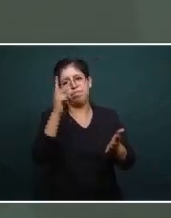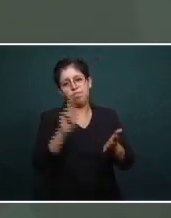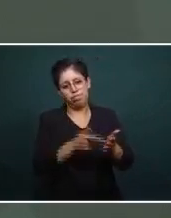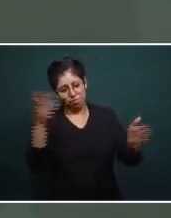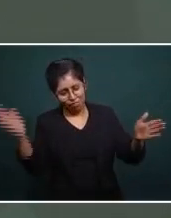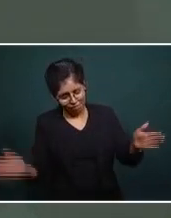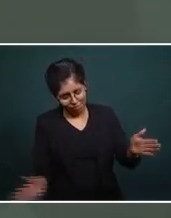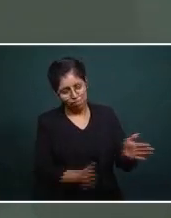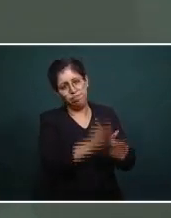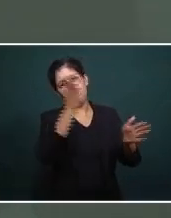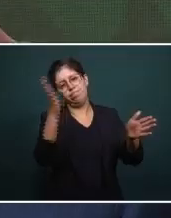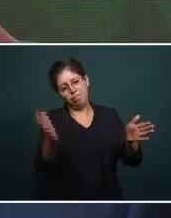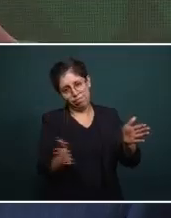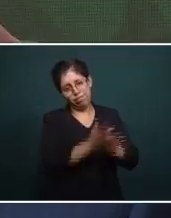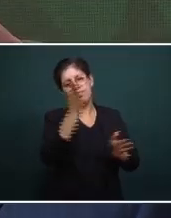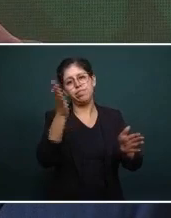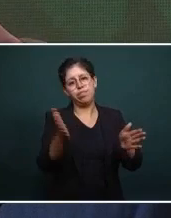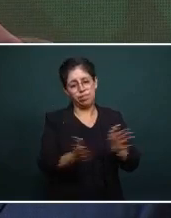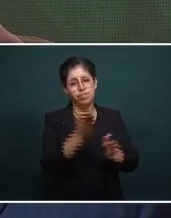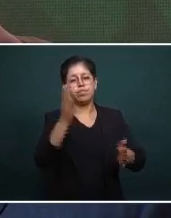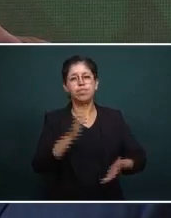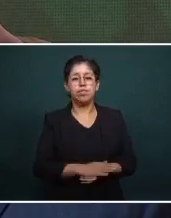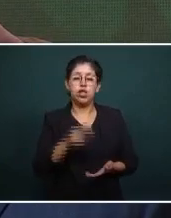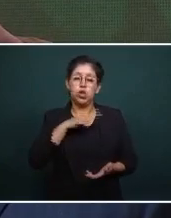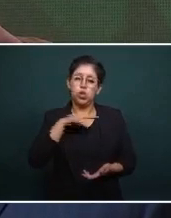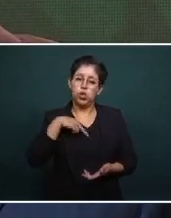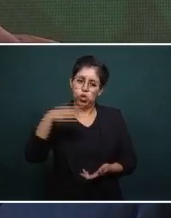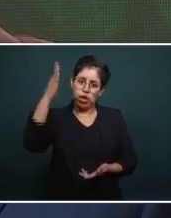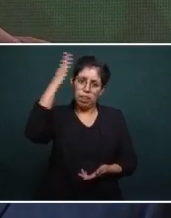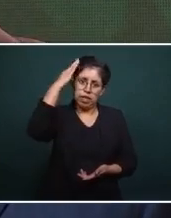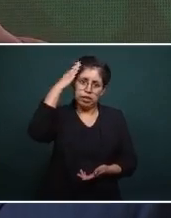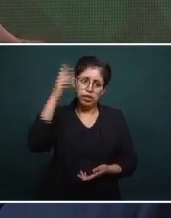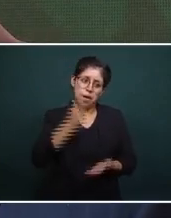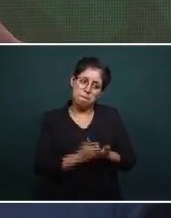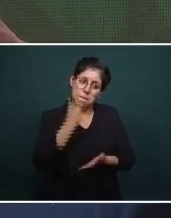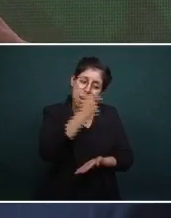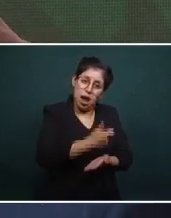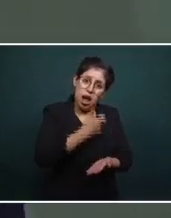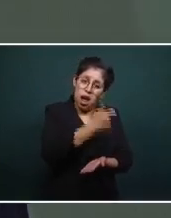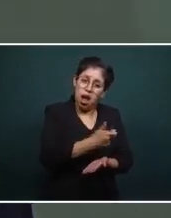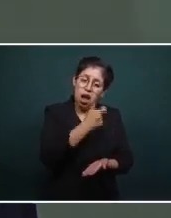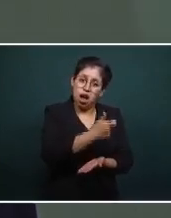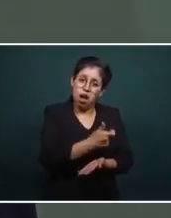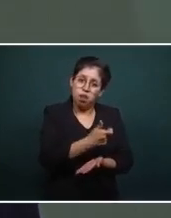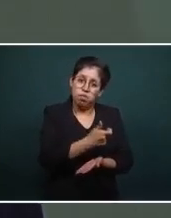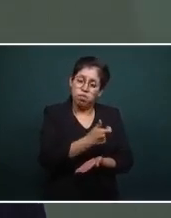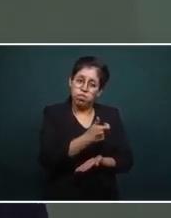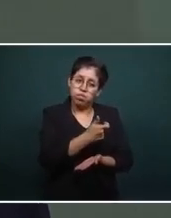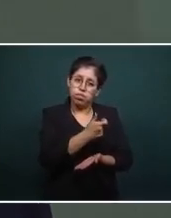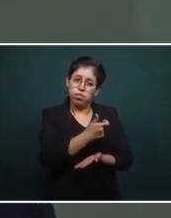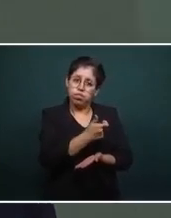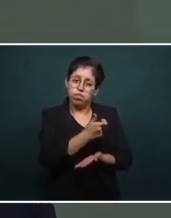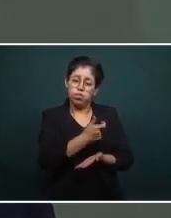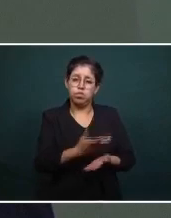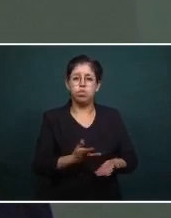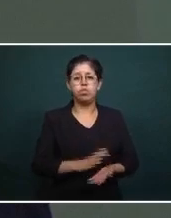ahora va a requerir más y tenemos que tomar la decisión. ¿Metemos dinero bueno al malo?